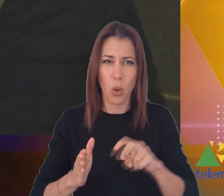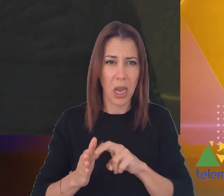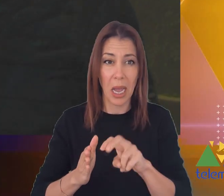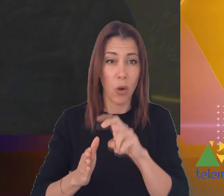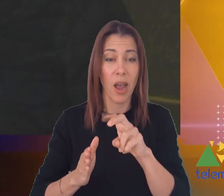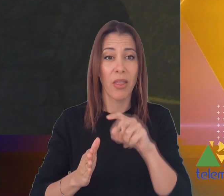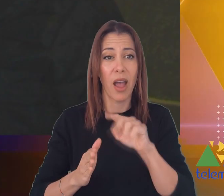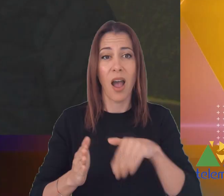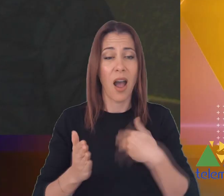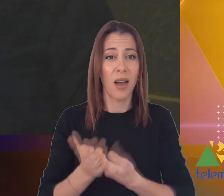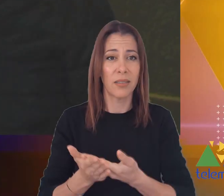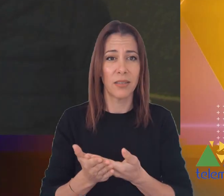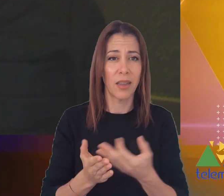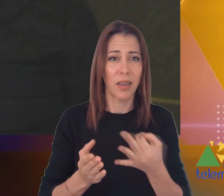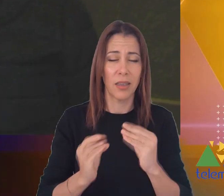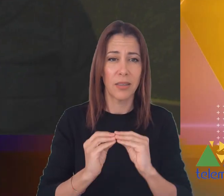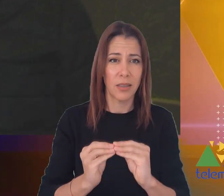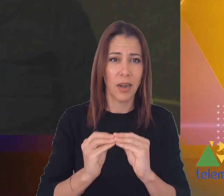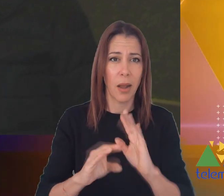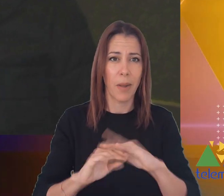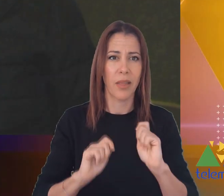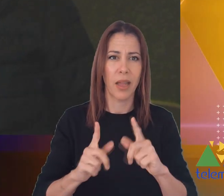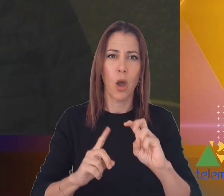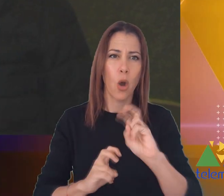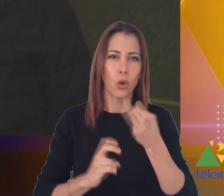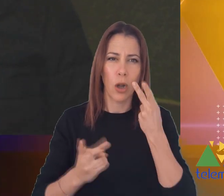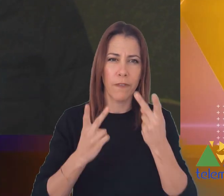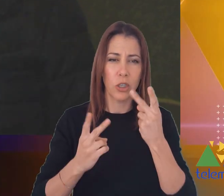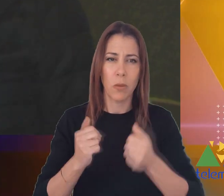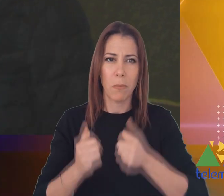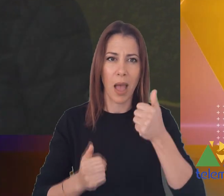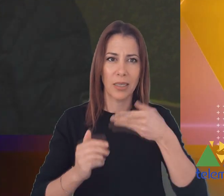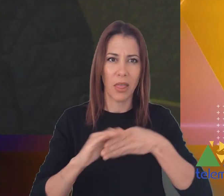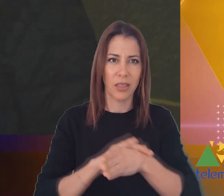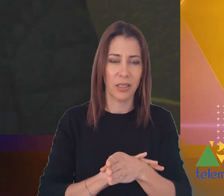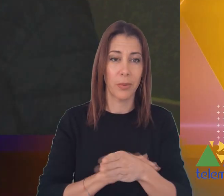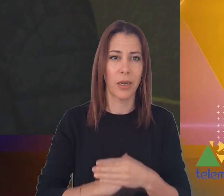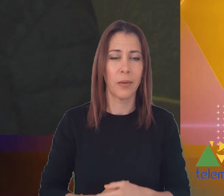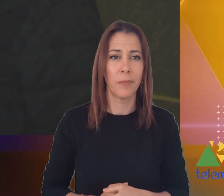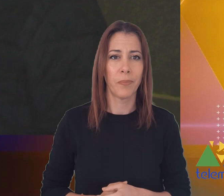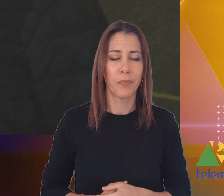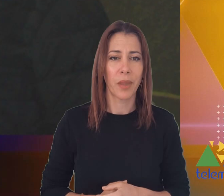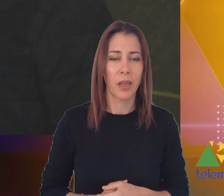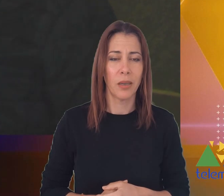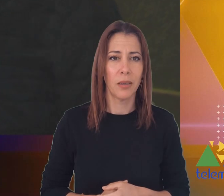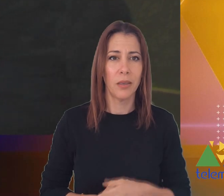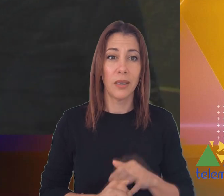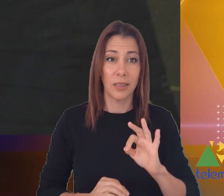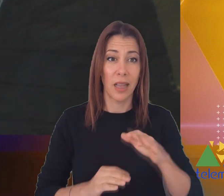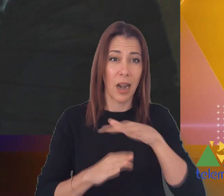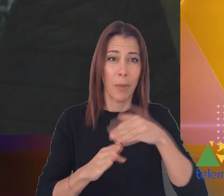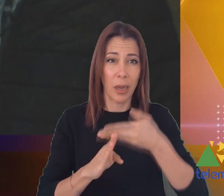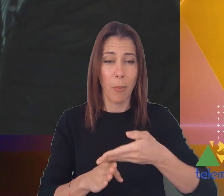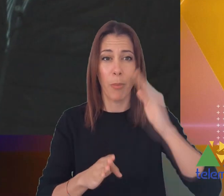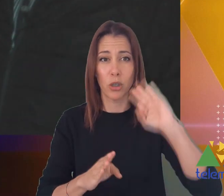estuvo escalonada hasta que se arregla para darle otra visión, para hacerla mucho más accesible. Es la parte posterior